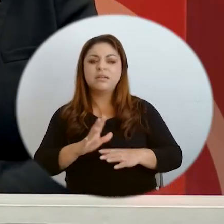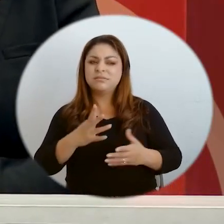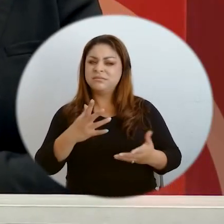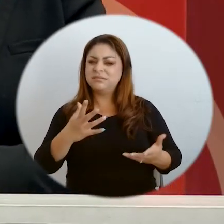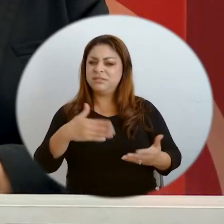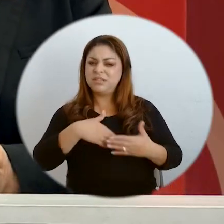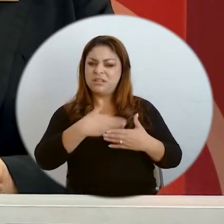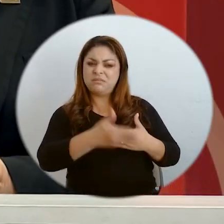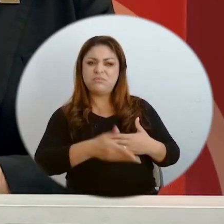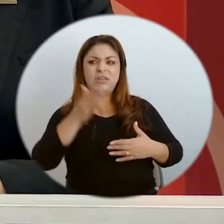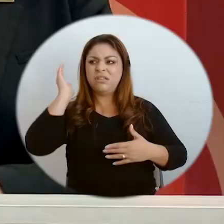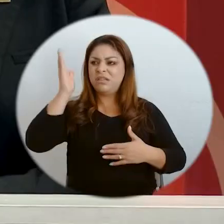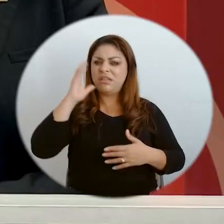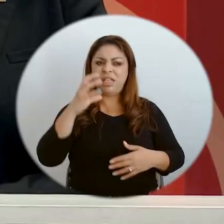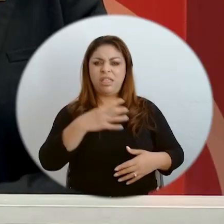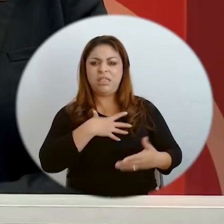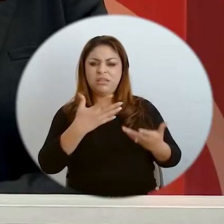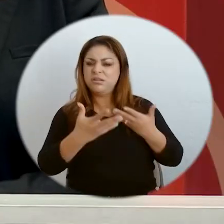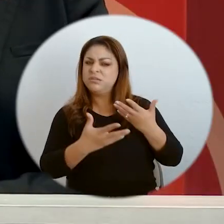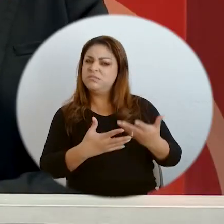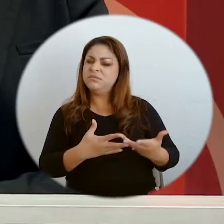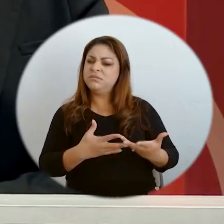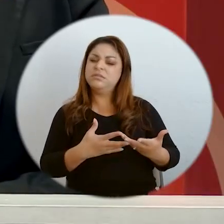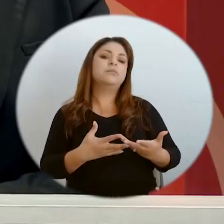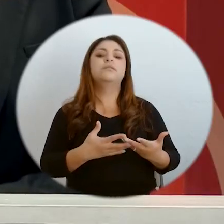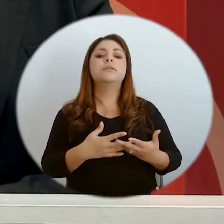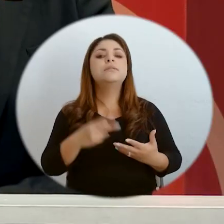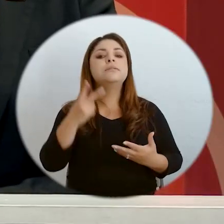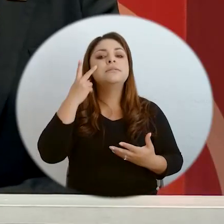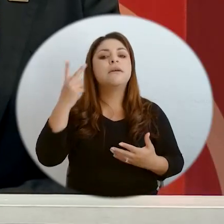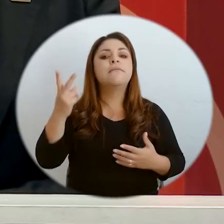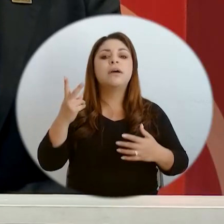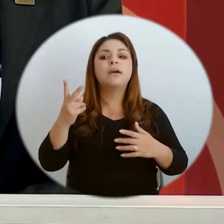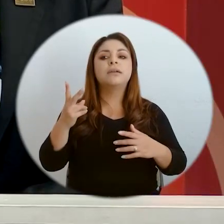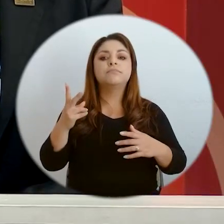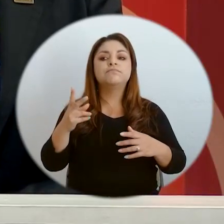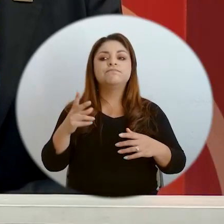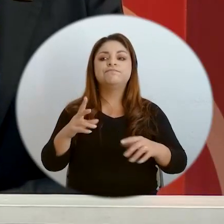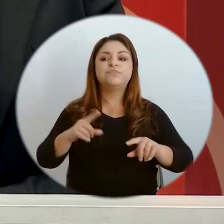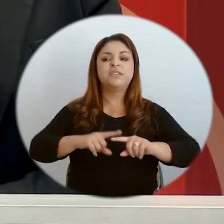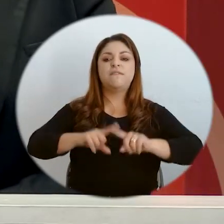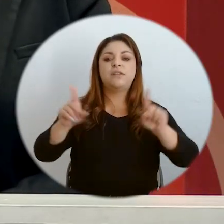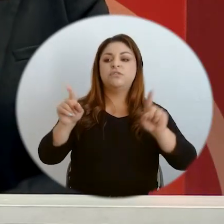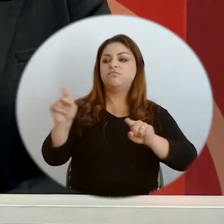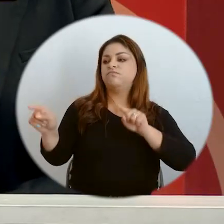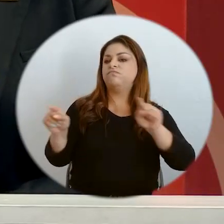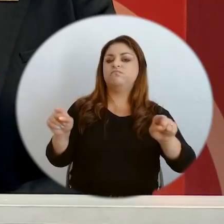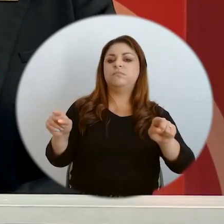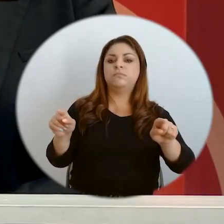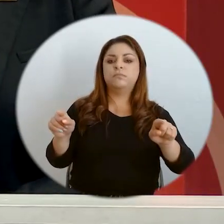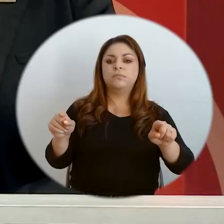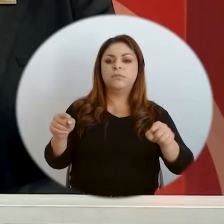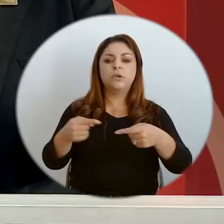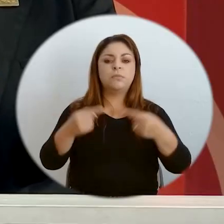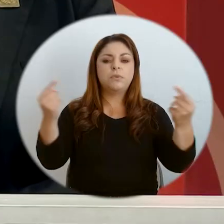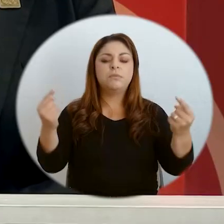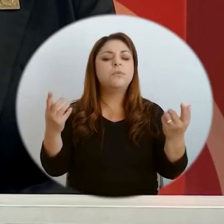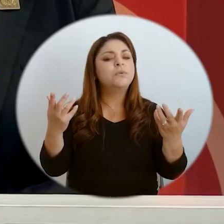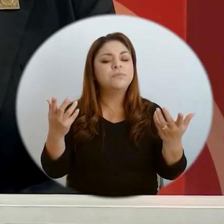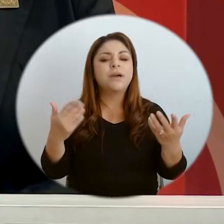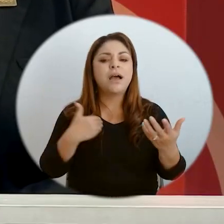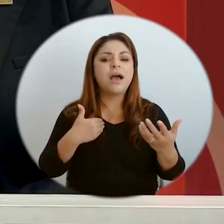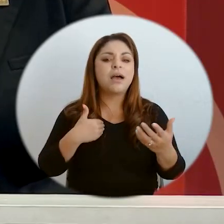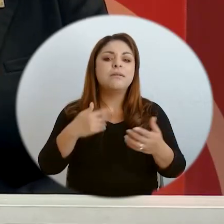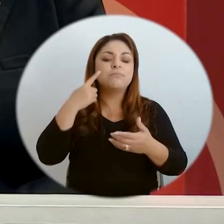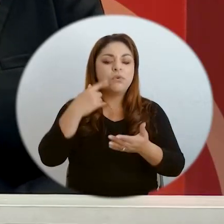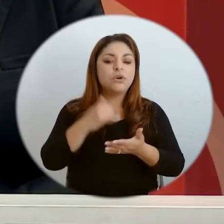también esas mismas apelaciones hace una diferenciación del otro o de los otros, ¿verdad?, visto como